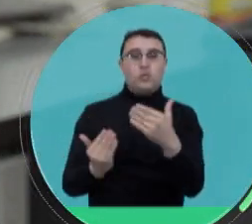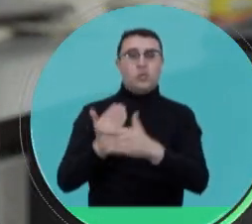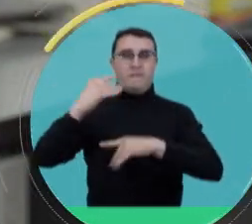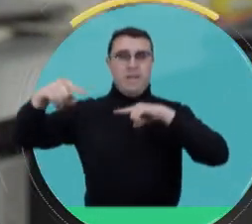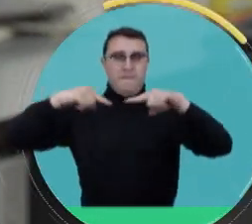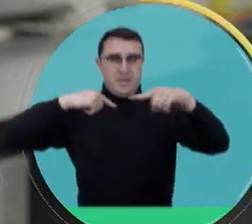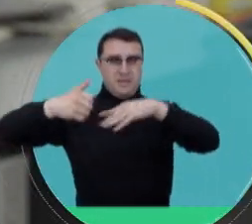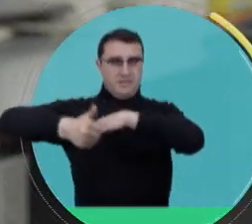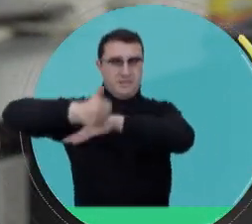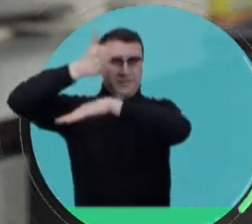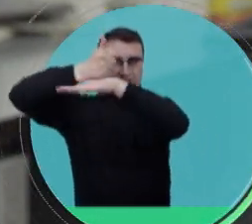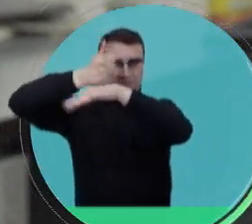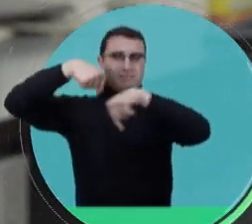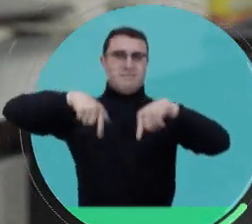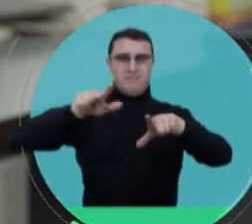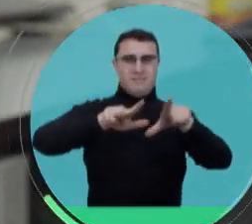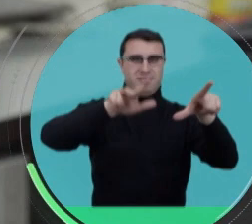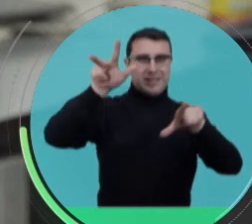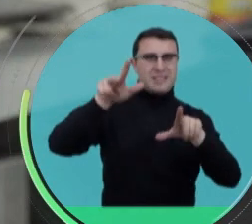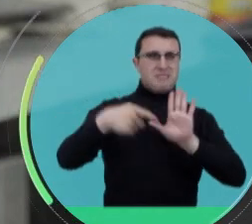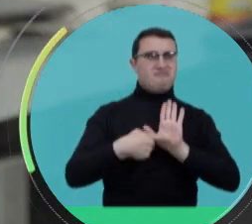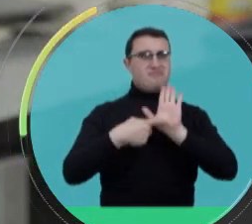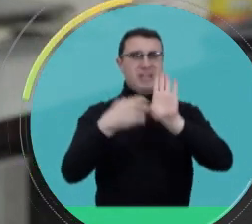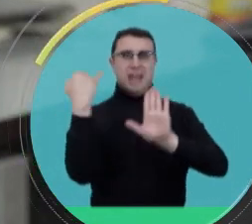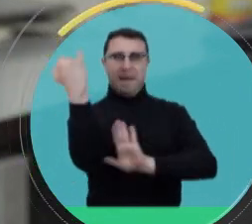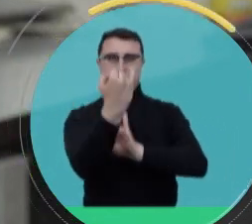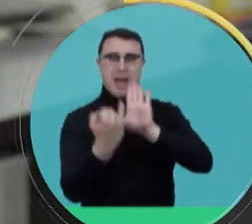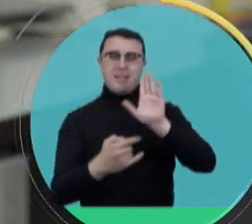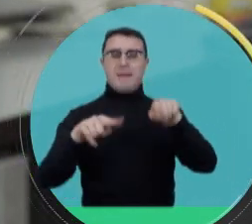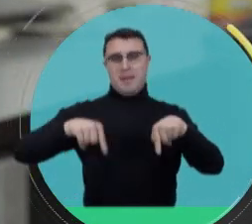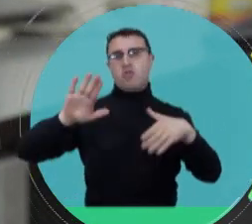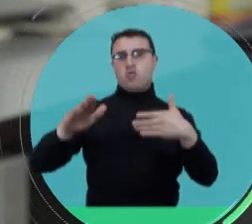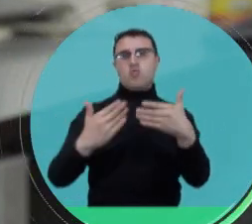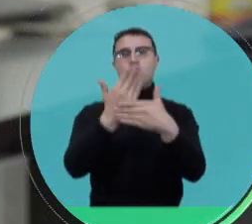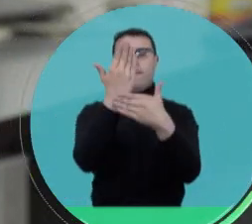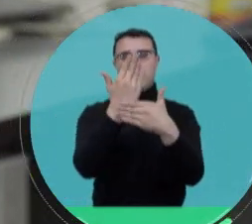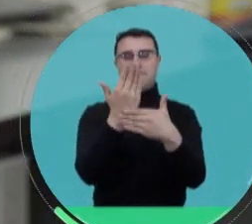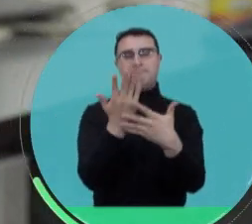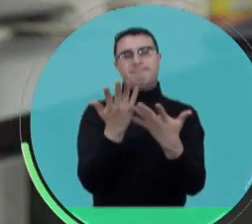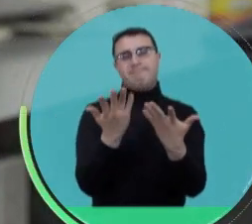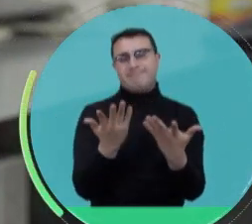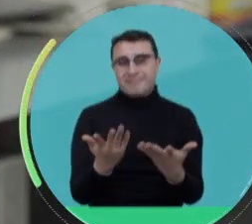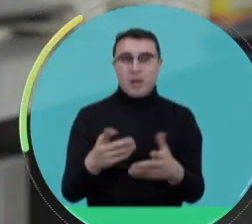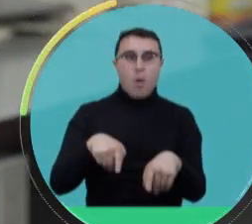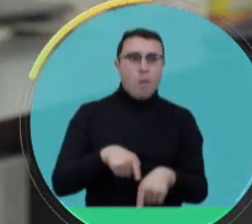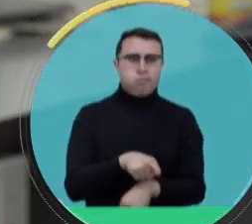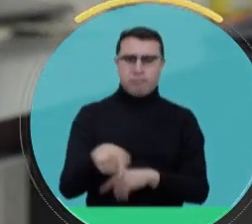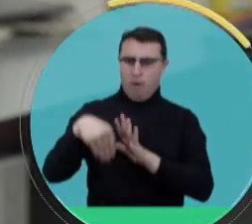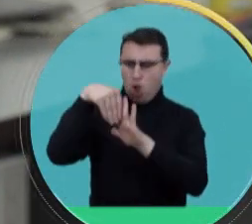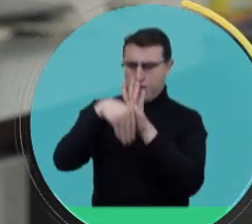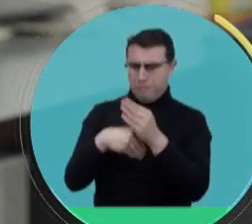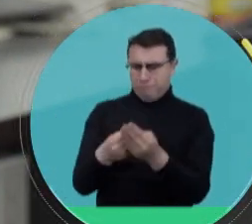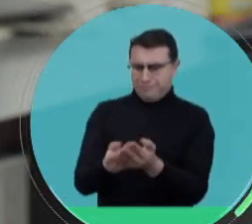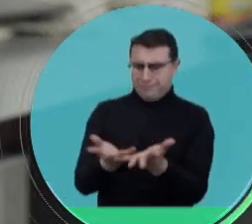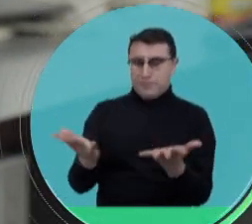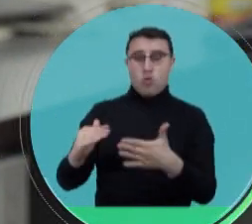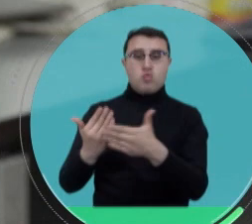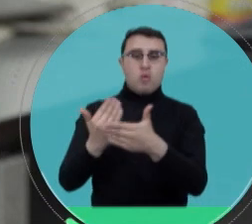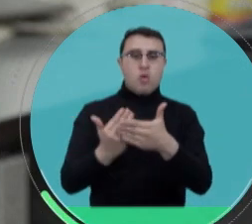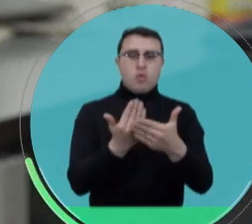look administración gerencia en Canal 13 entonces eh digamos que hay digamos muchas novedades en